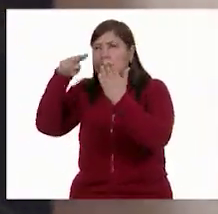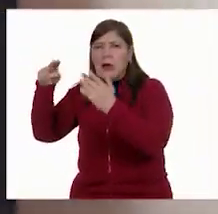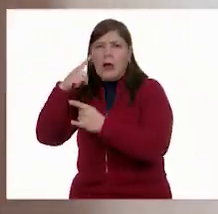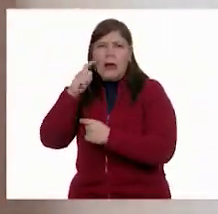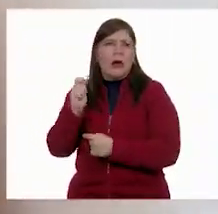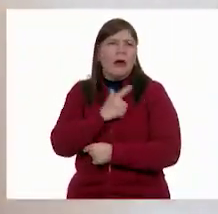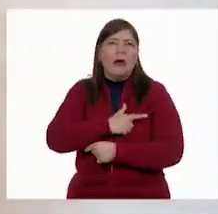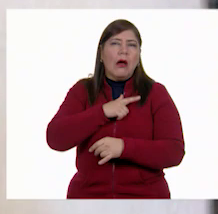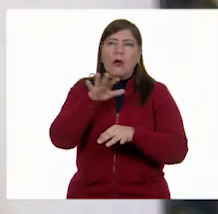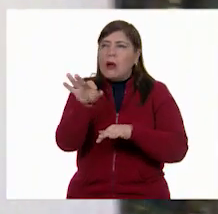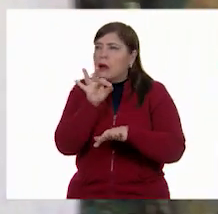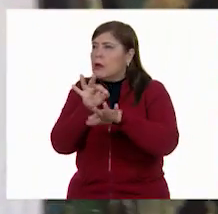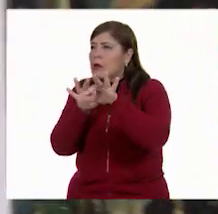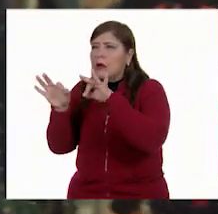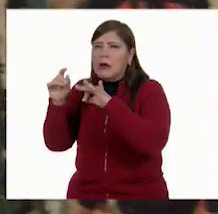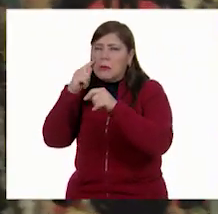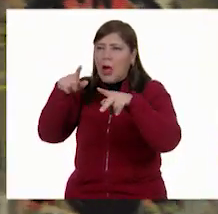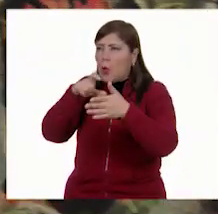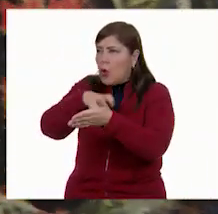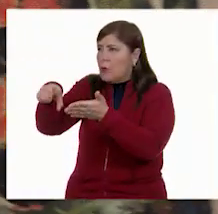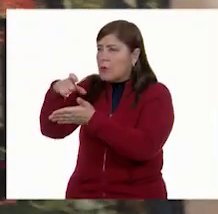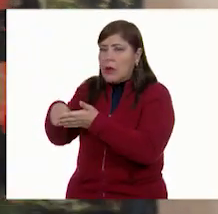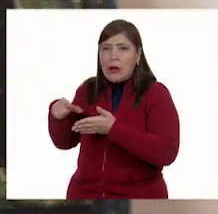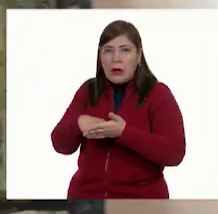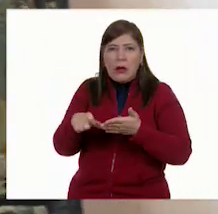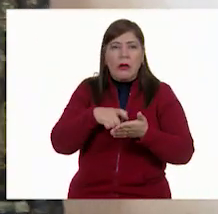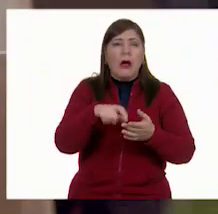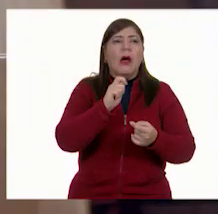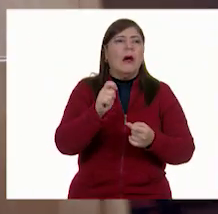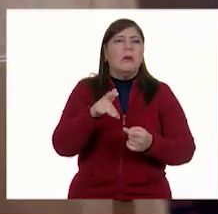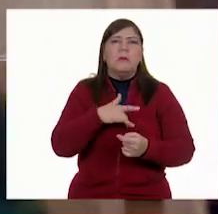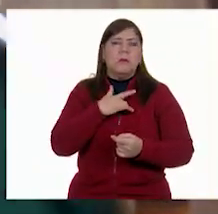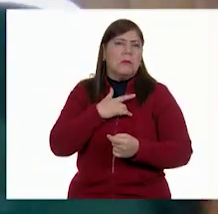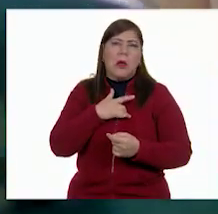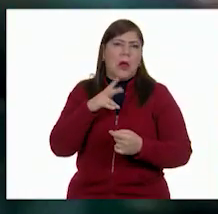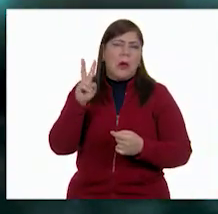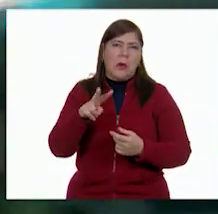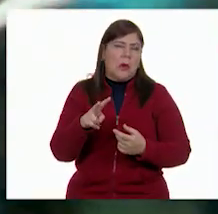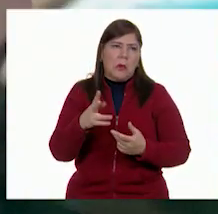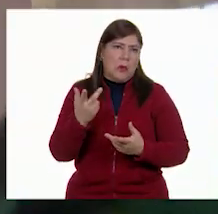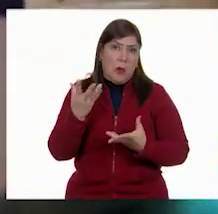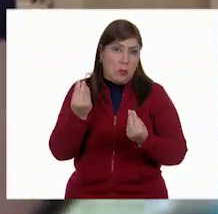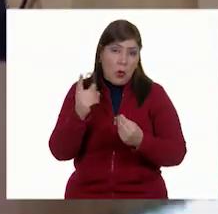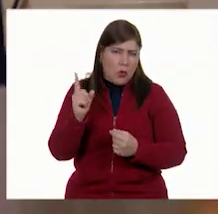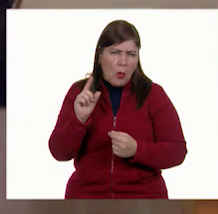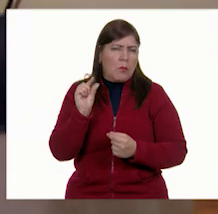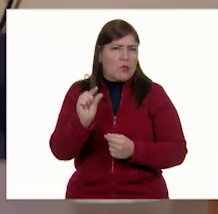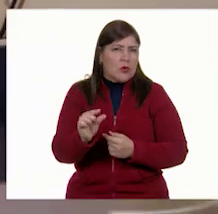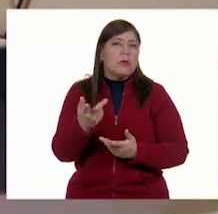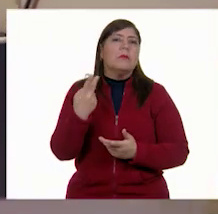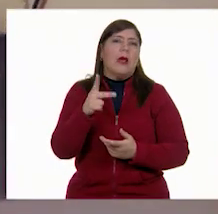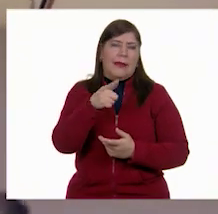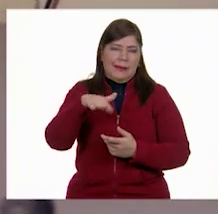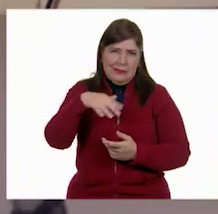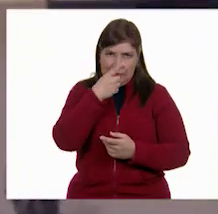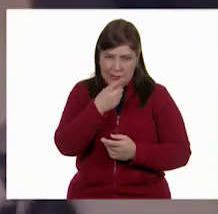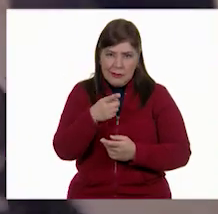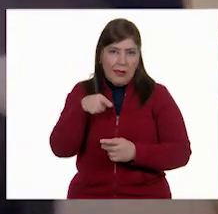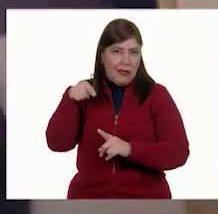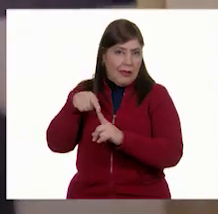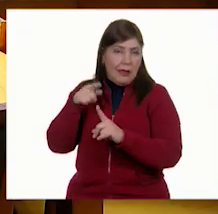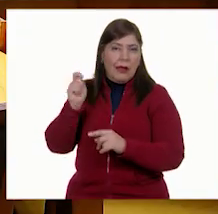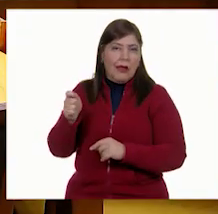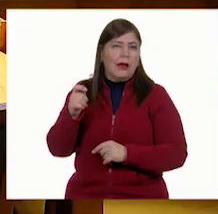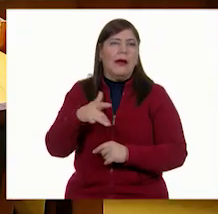cosas que él iba coleccionando a lo largo de la vida, pero que en el fondo siempre eran muy pocas. Y efectivamente, como lo dices, o sea, él podría